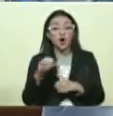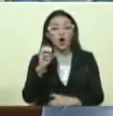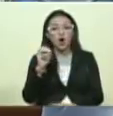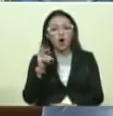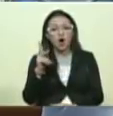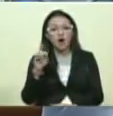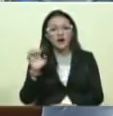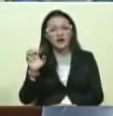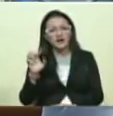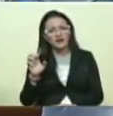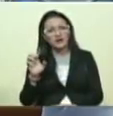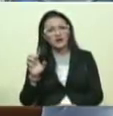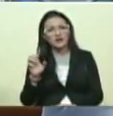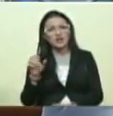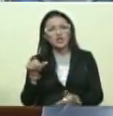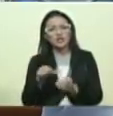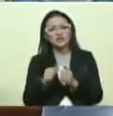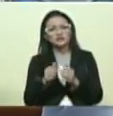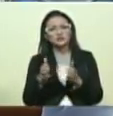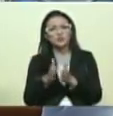En el estado de Anzoátegui.